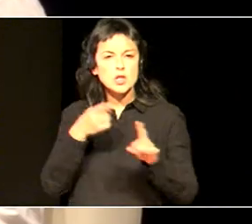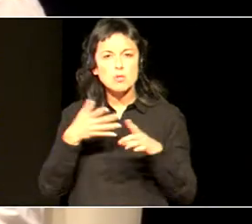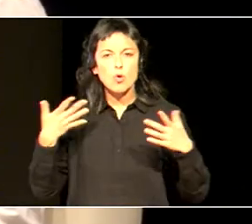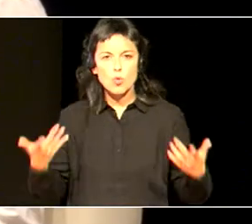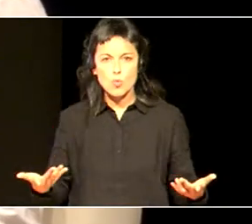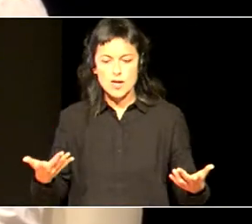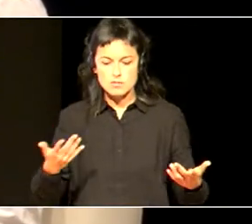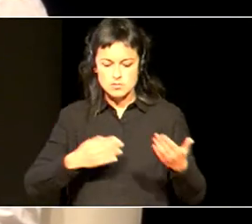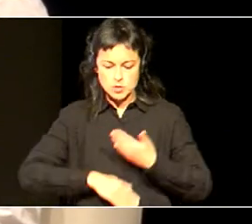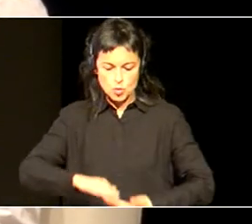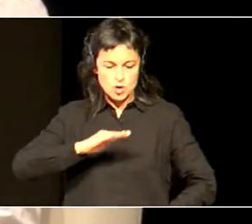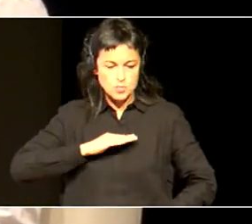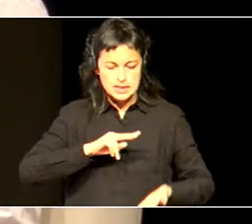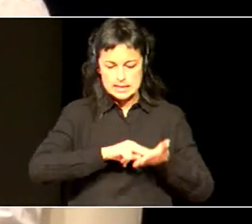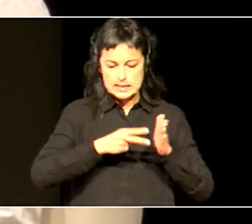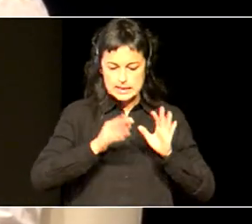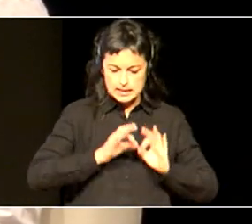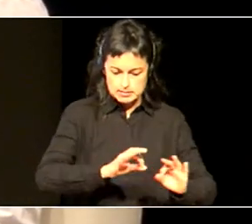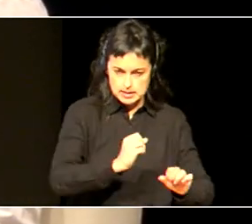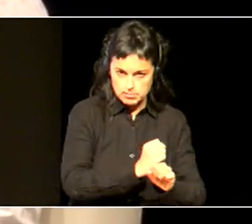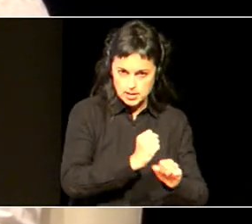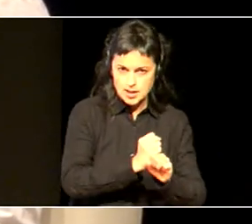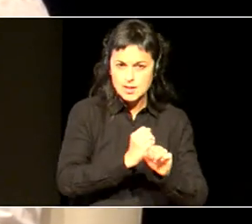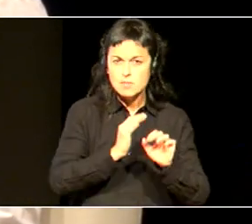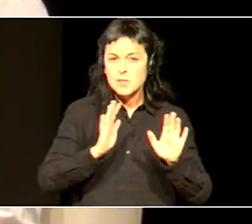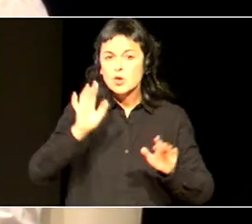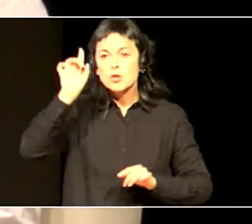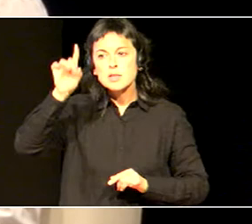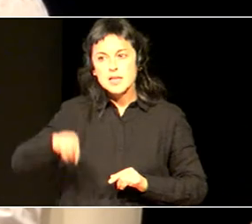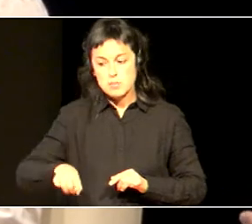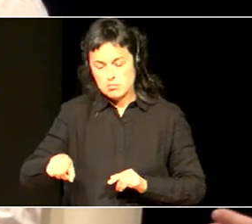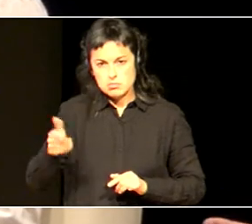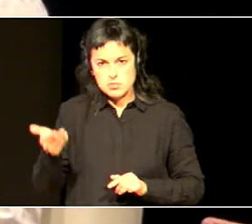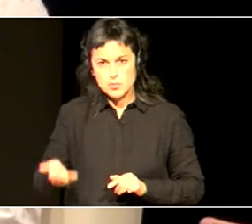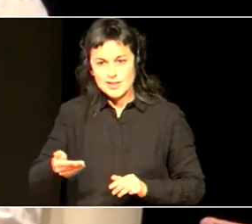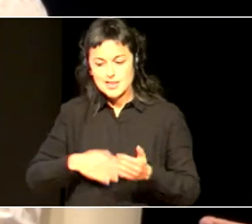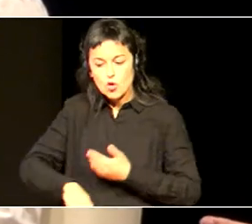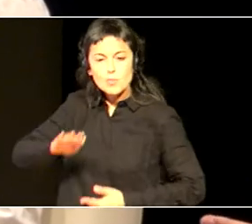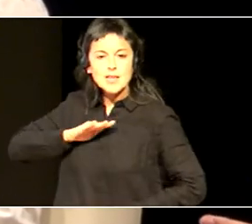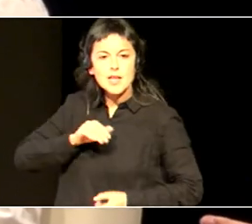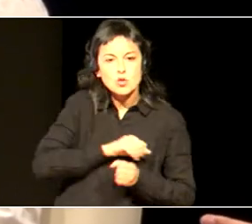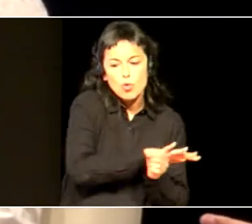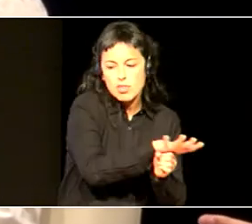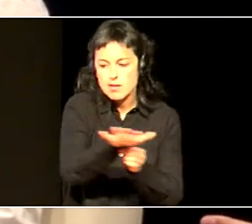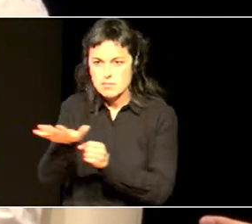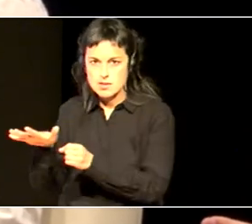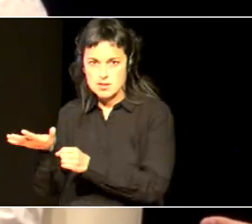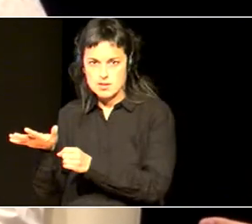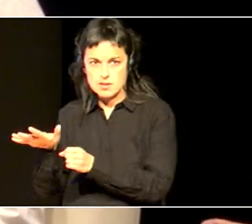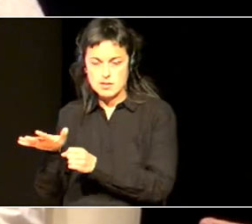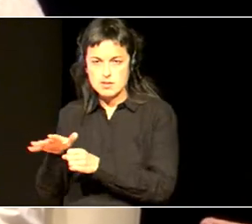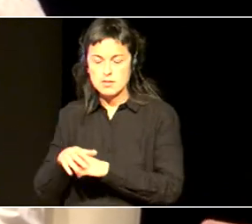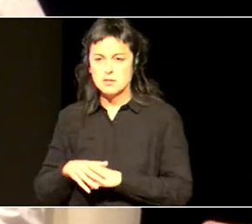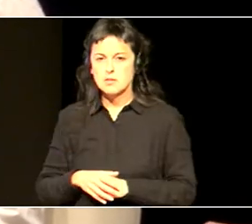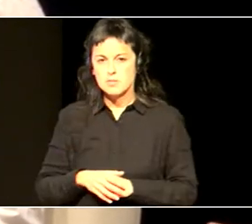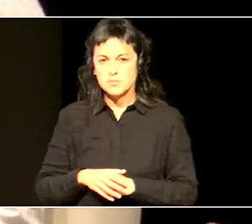competencias técnicas como específicas, así como, y muy importantes, las competencias transversales. Por un lado estaría